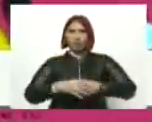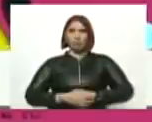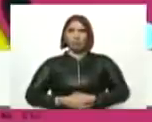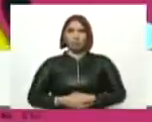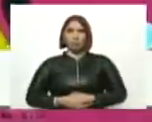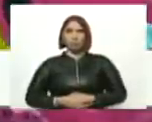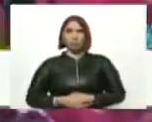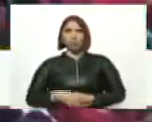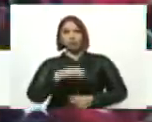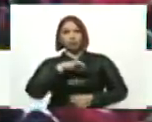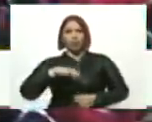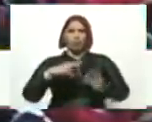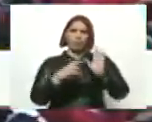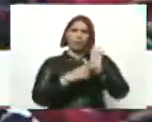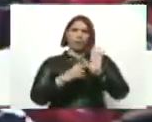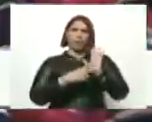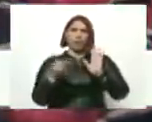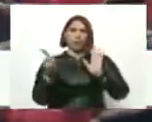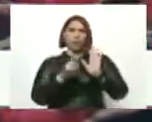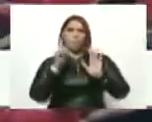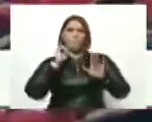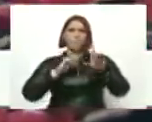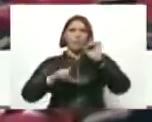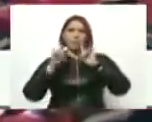de verdad, no somos de mentira.